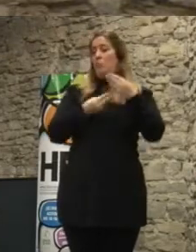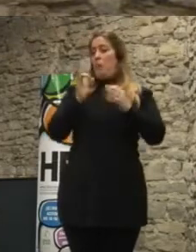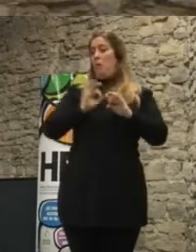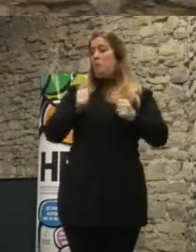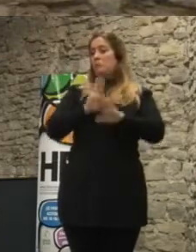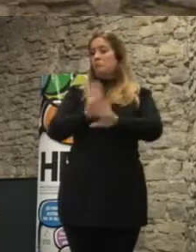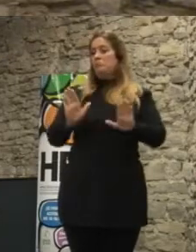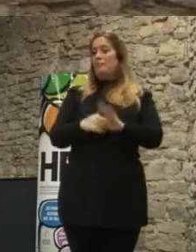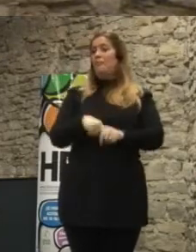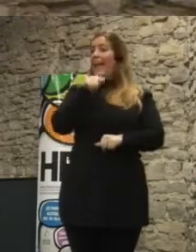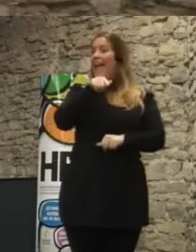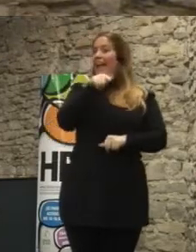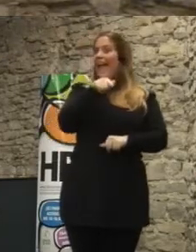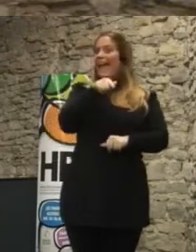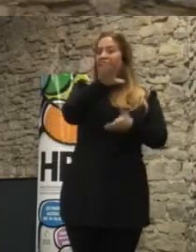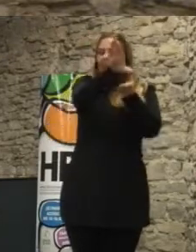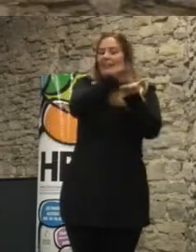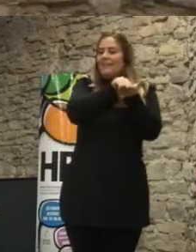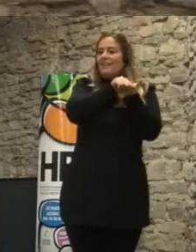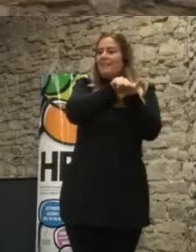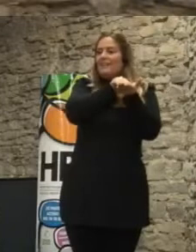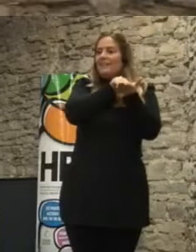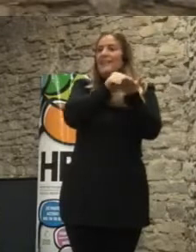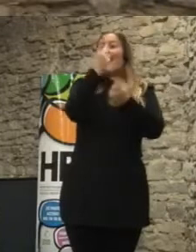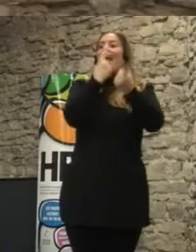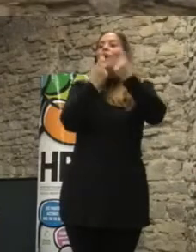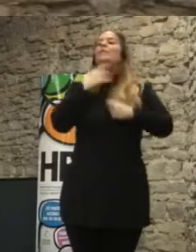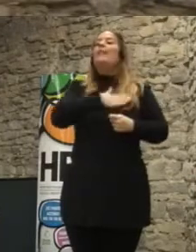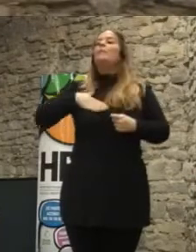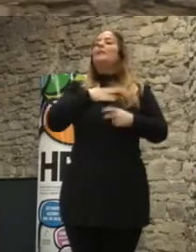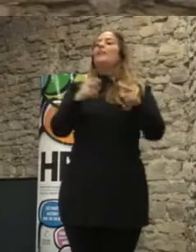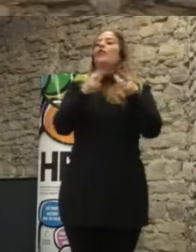Esto está sacado de la encuesta de capital social del 2012 del Eurostat